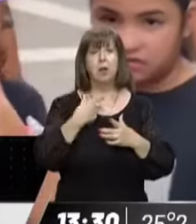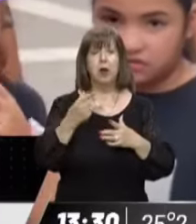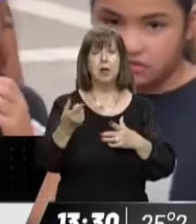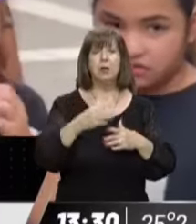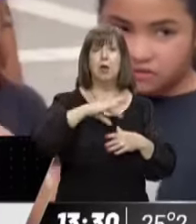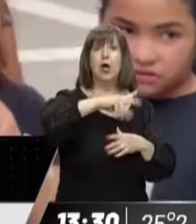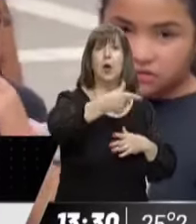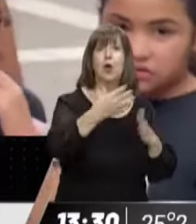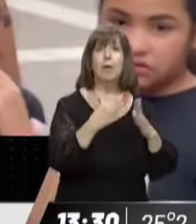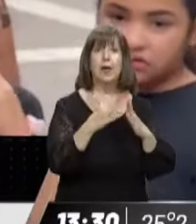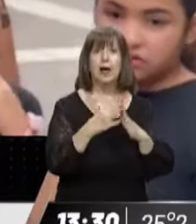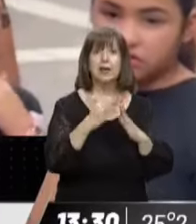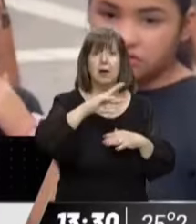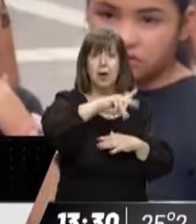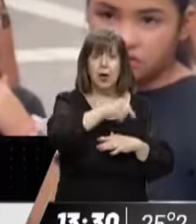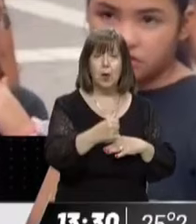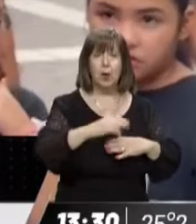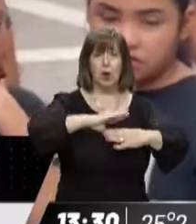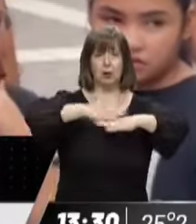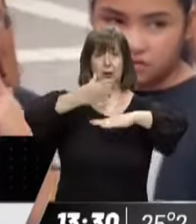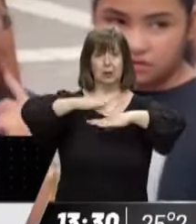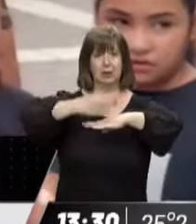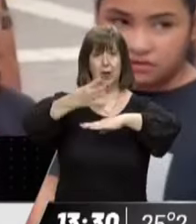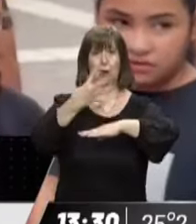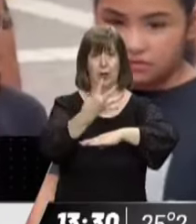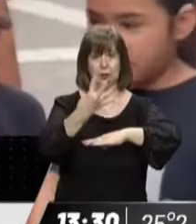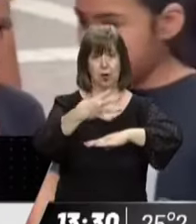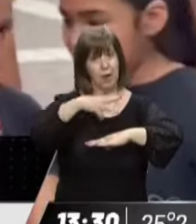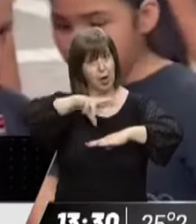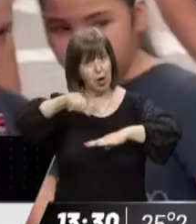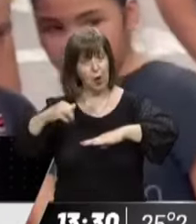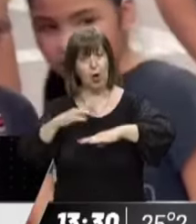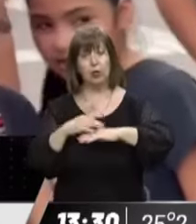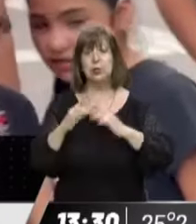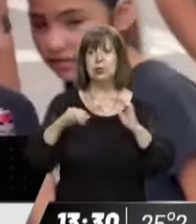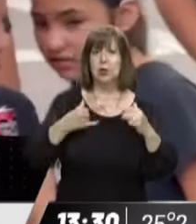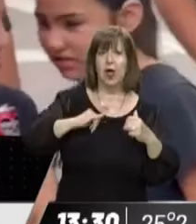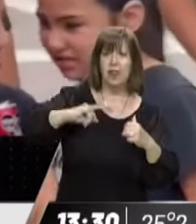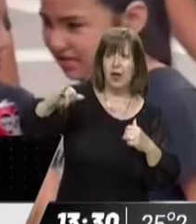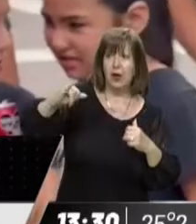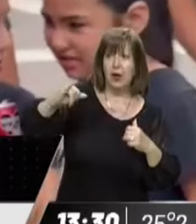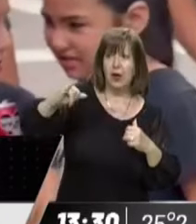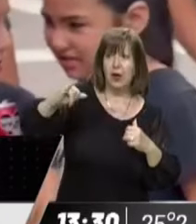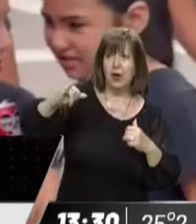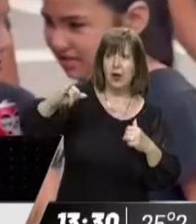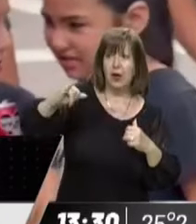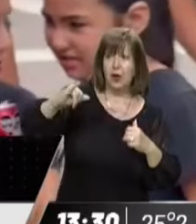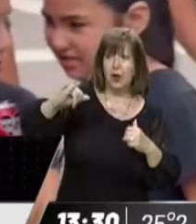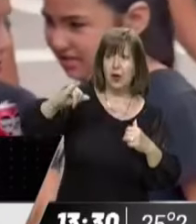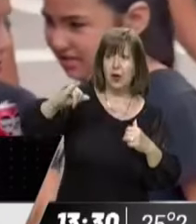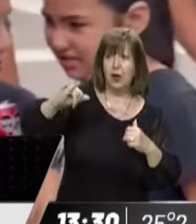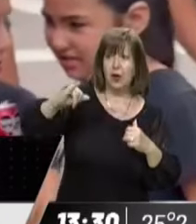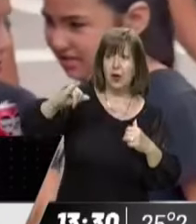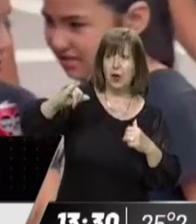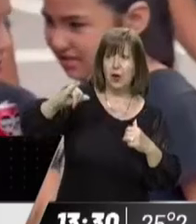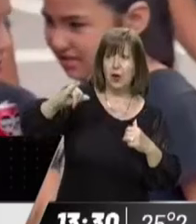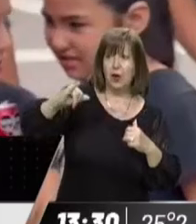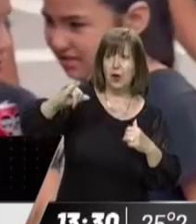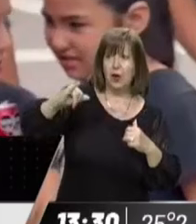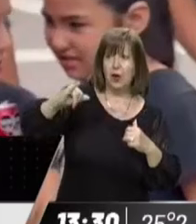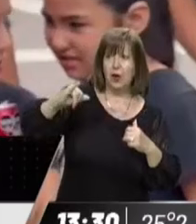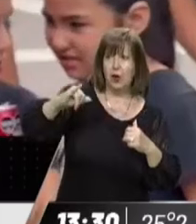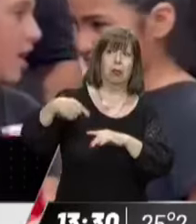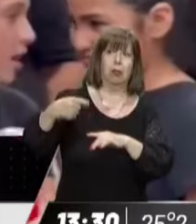denuncié. Luego pasó un tiempo y lo encontré acá en la calle Salta y